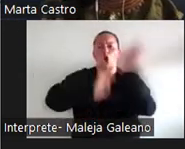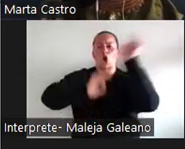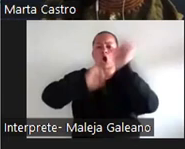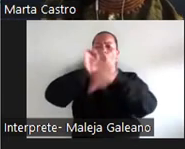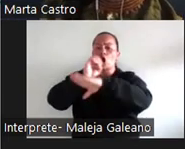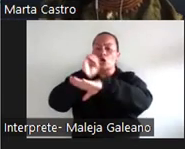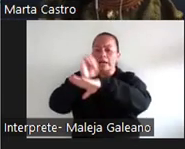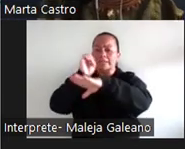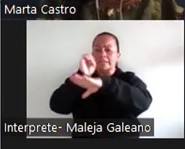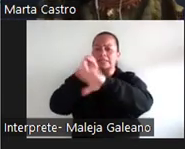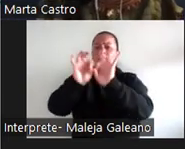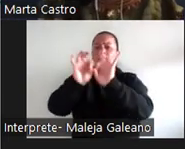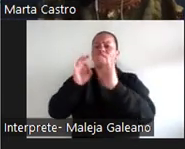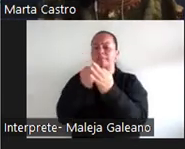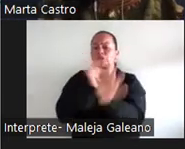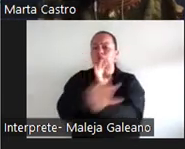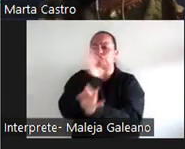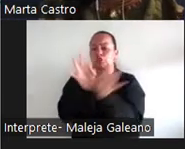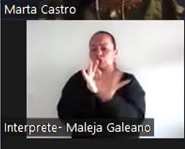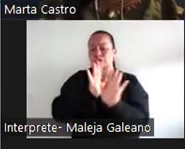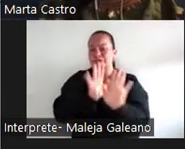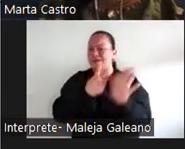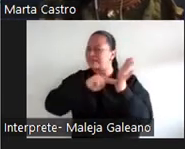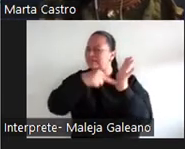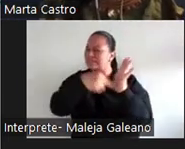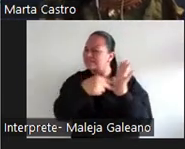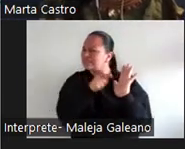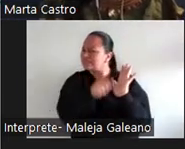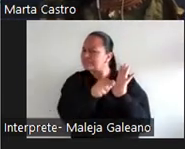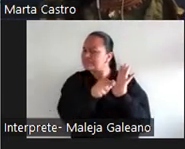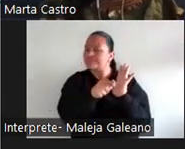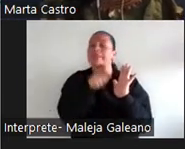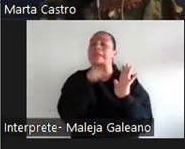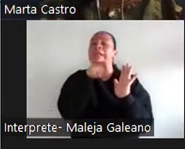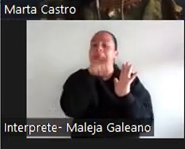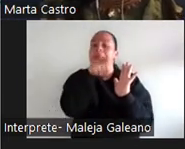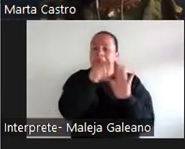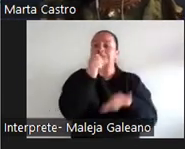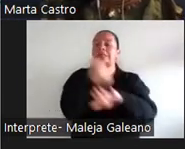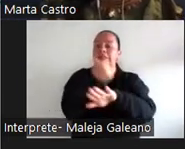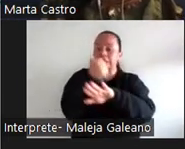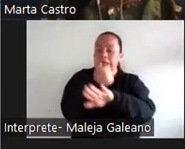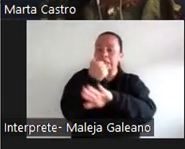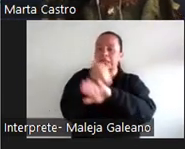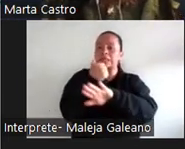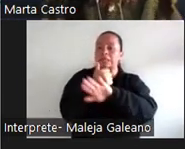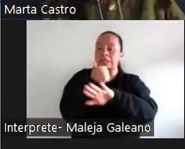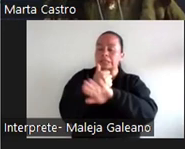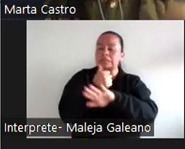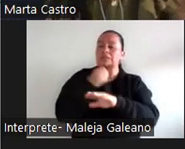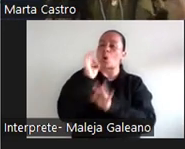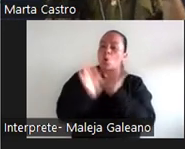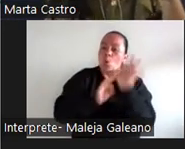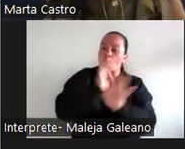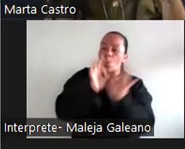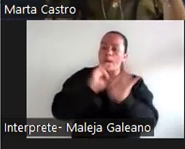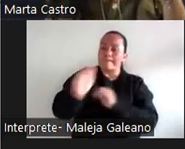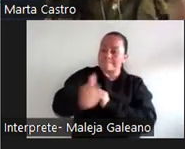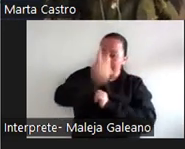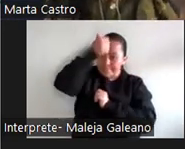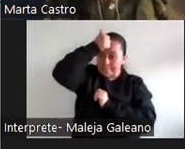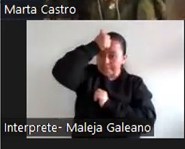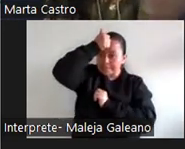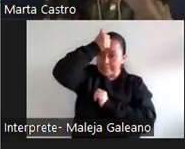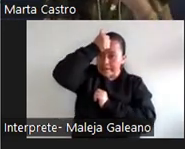del cuidado Qué significa esto eh las tareas del cuidado que en principio creemos que